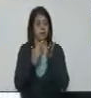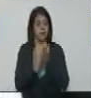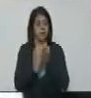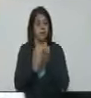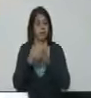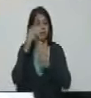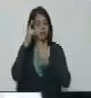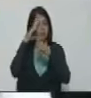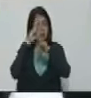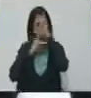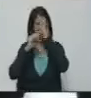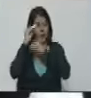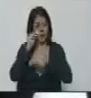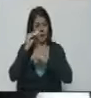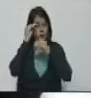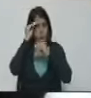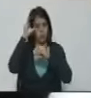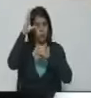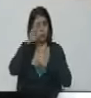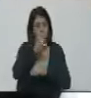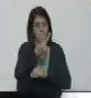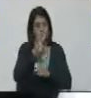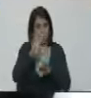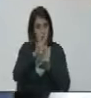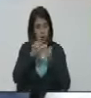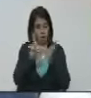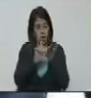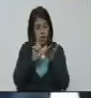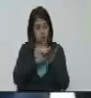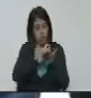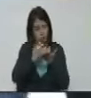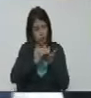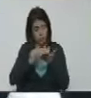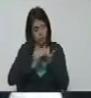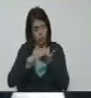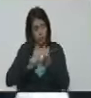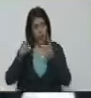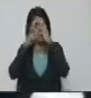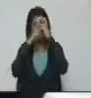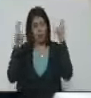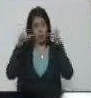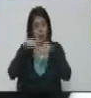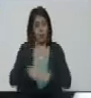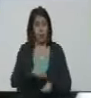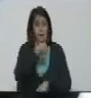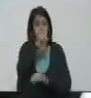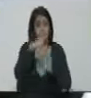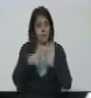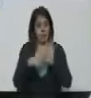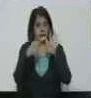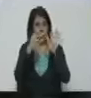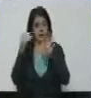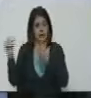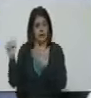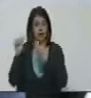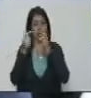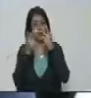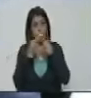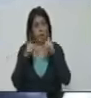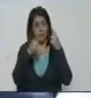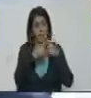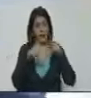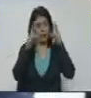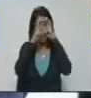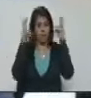enorme conocimiento, 24 libros que ha escrito sobre estos temas, 1.700 artículos variados